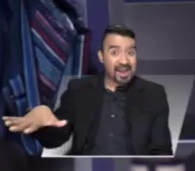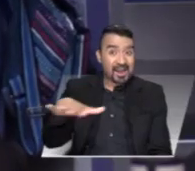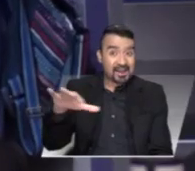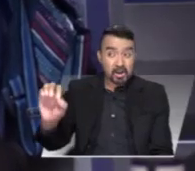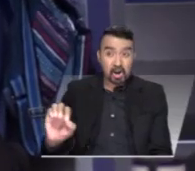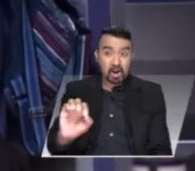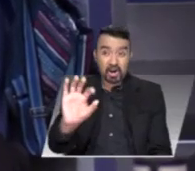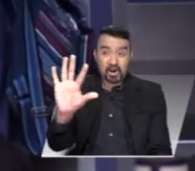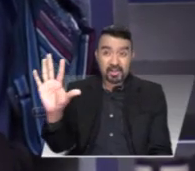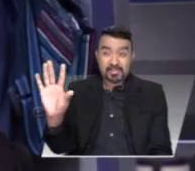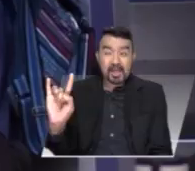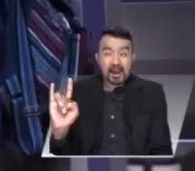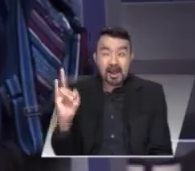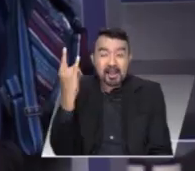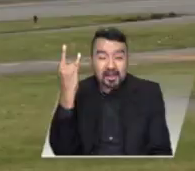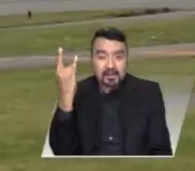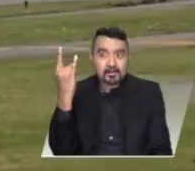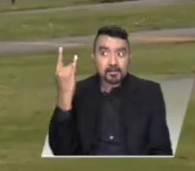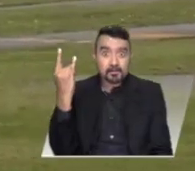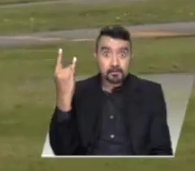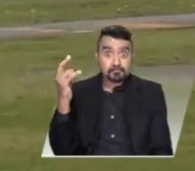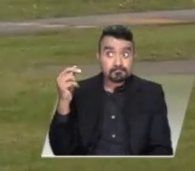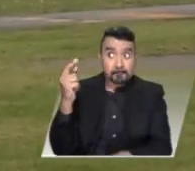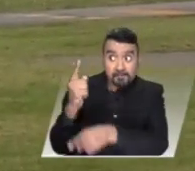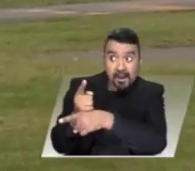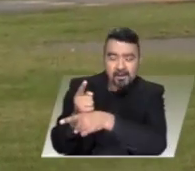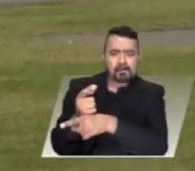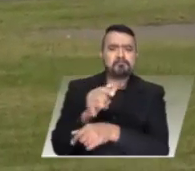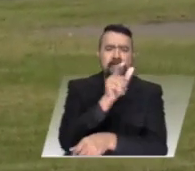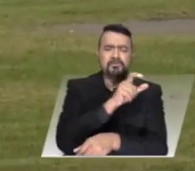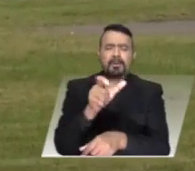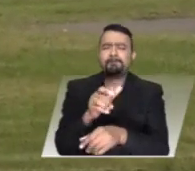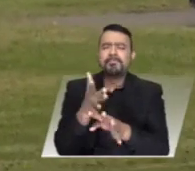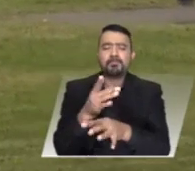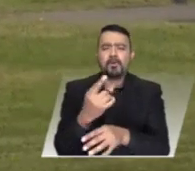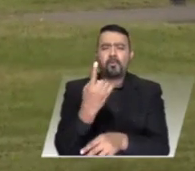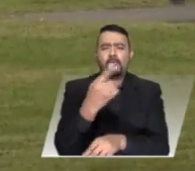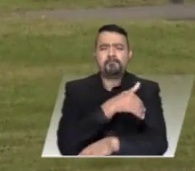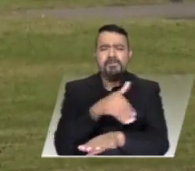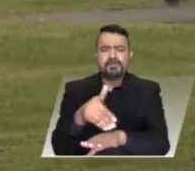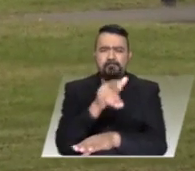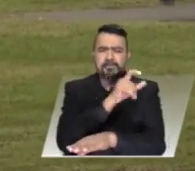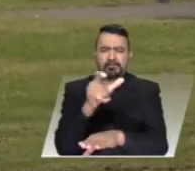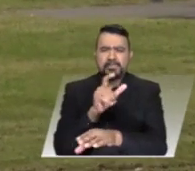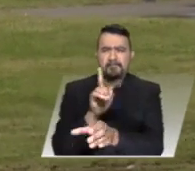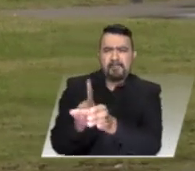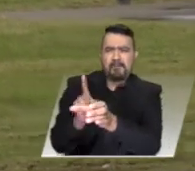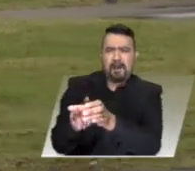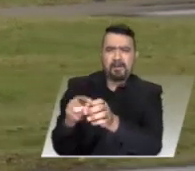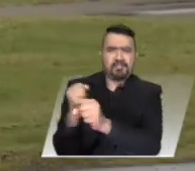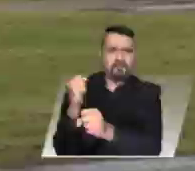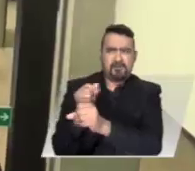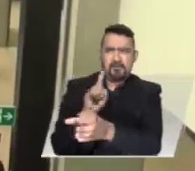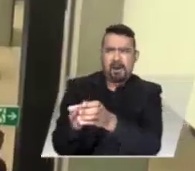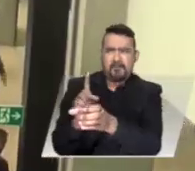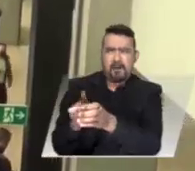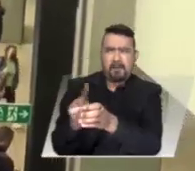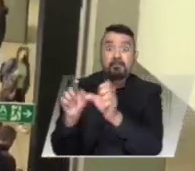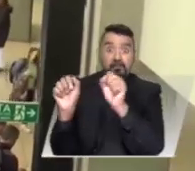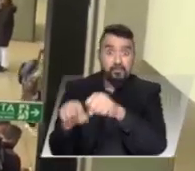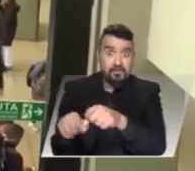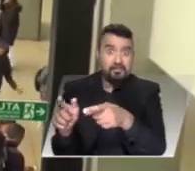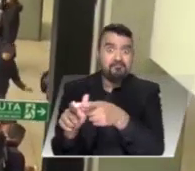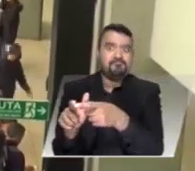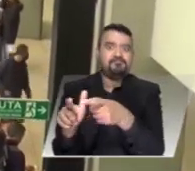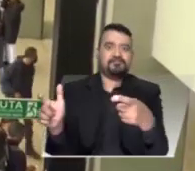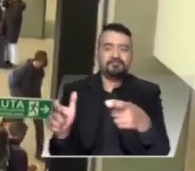se crearía 1 millón de empleos más y se podrán realizar unas 140.000 operaciones logísticas por año. Por eso, aunque